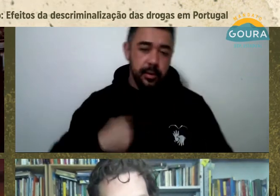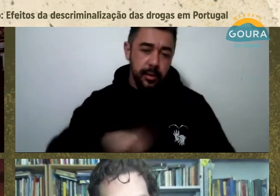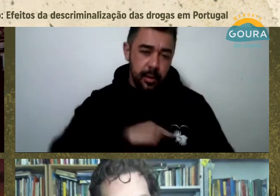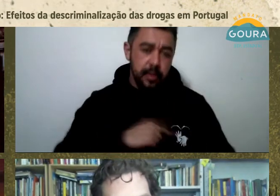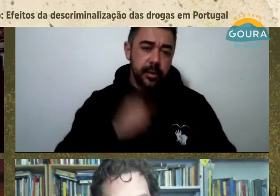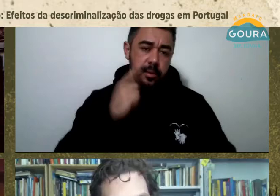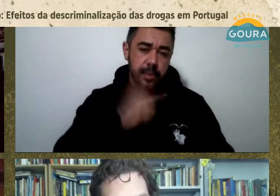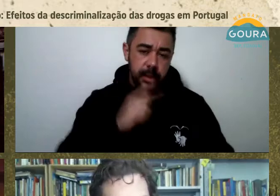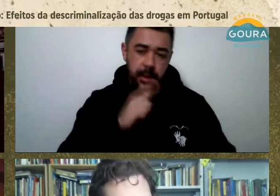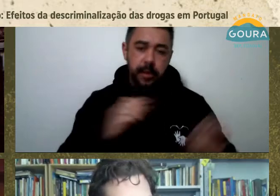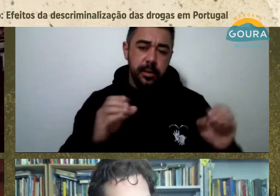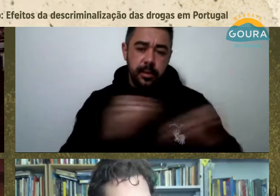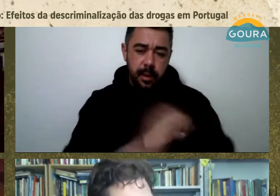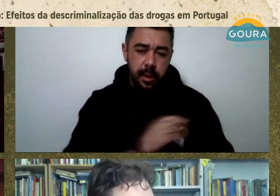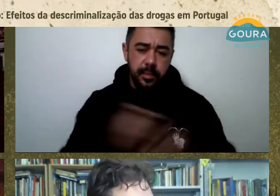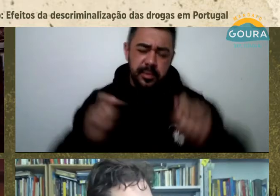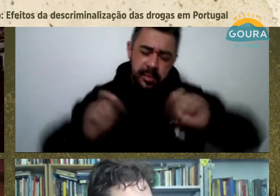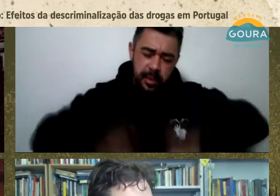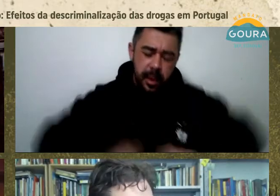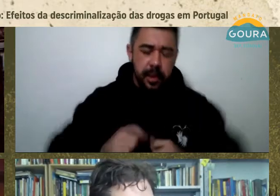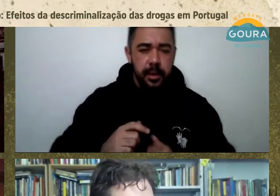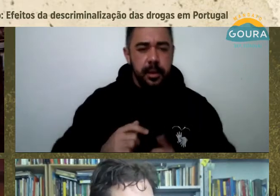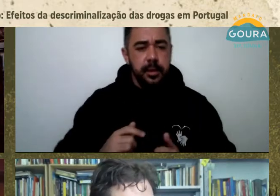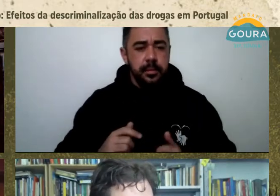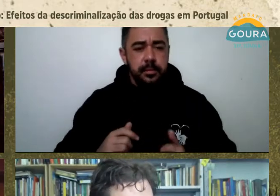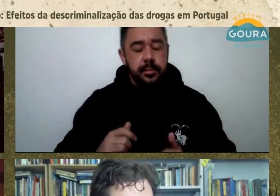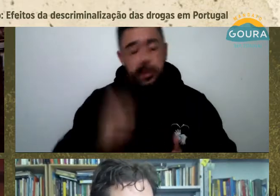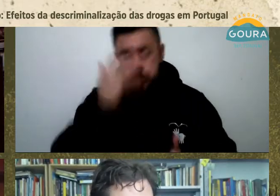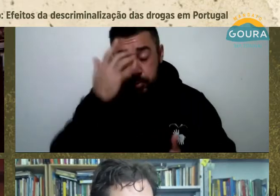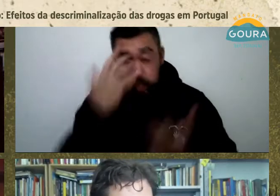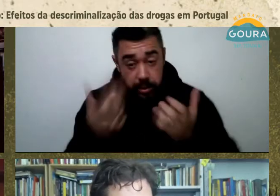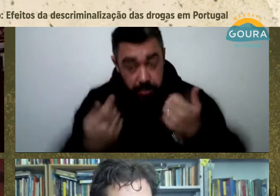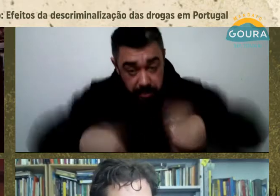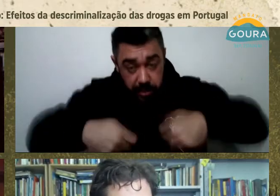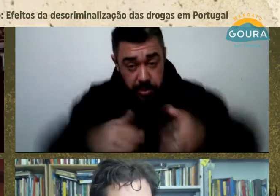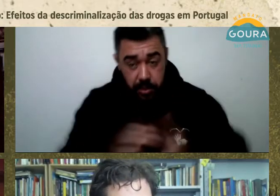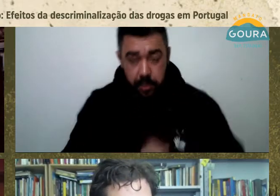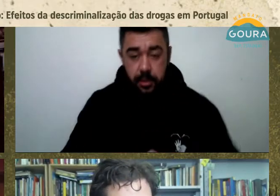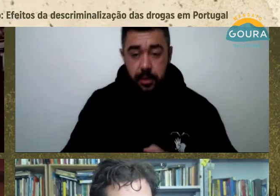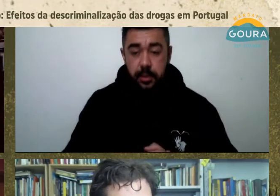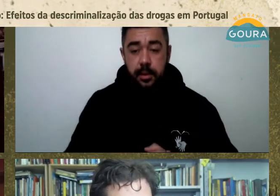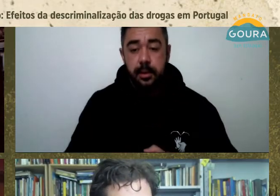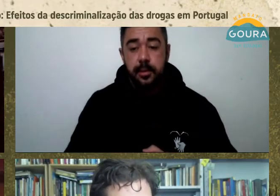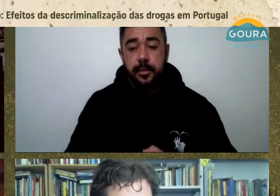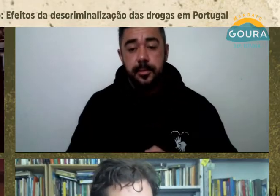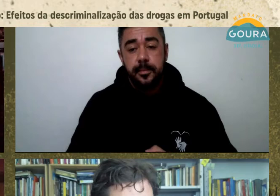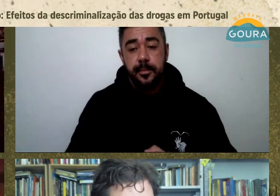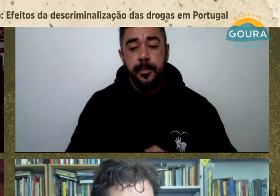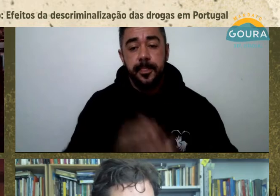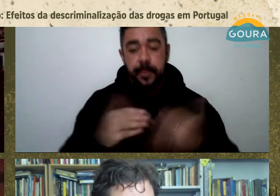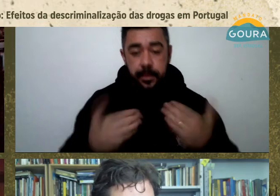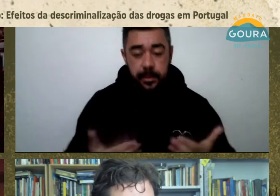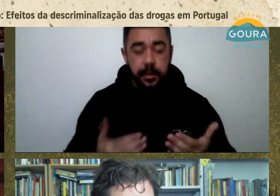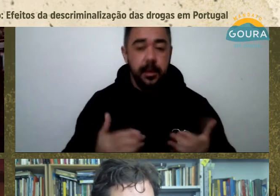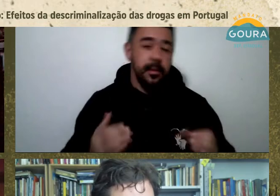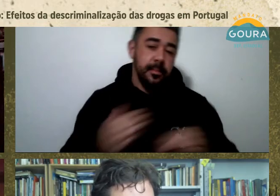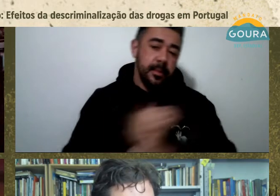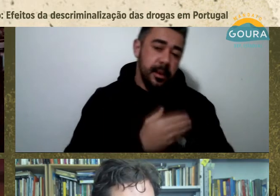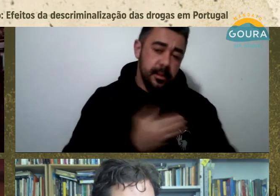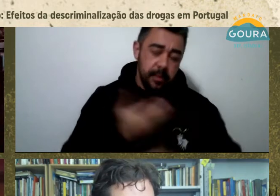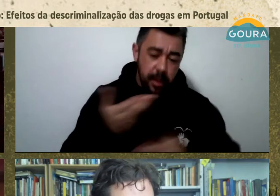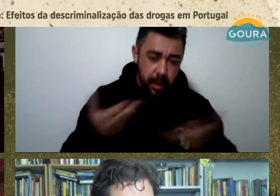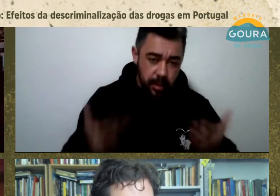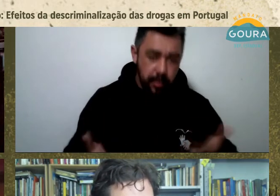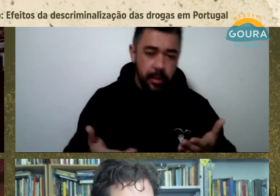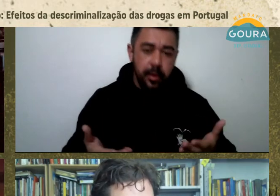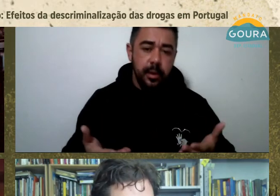accesible a las personas que lo requieran. Por lo tanto, ahí compartiría plenamente esta ponencia